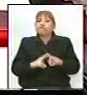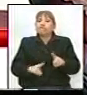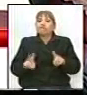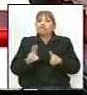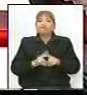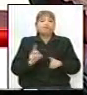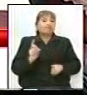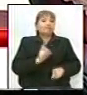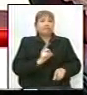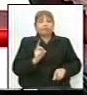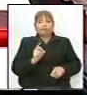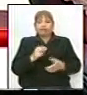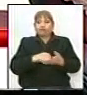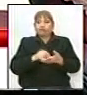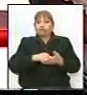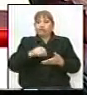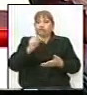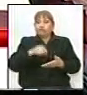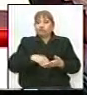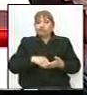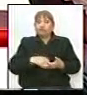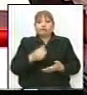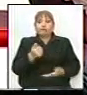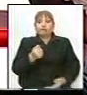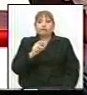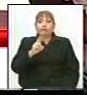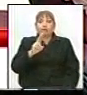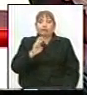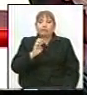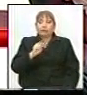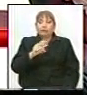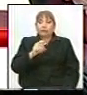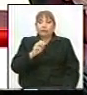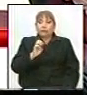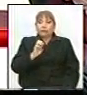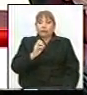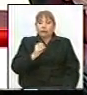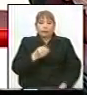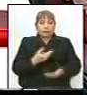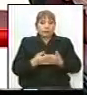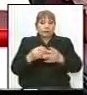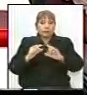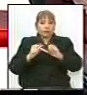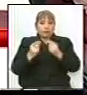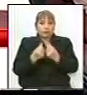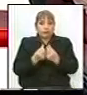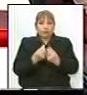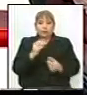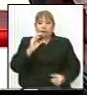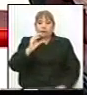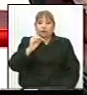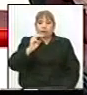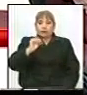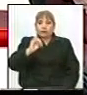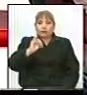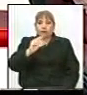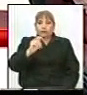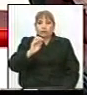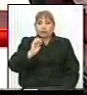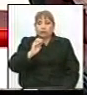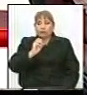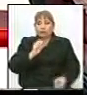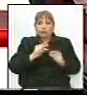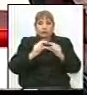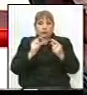no de las firmas de adherentes y también de las firmas de los integrantes del comité, de los comités